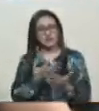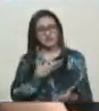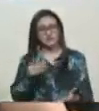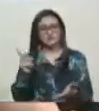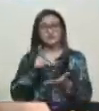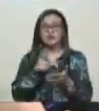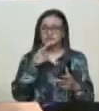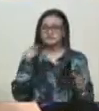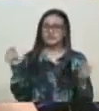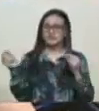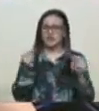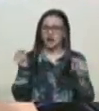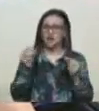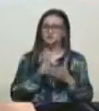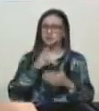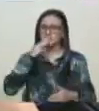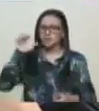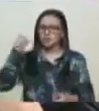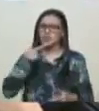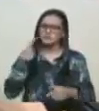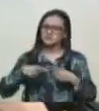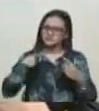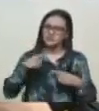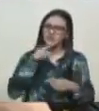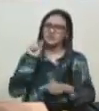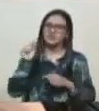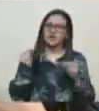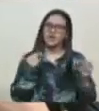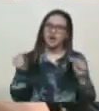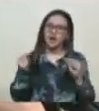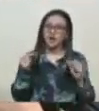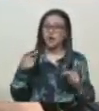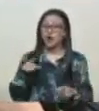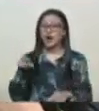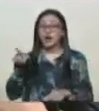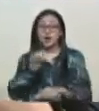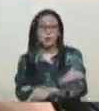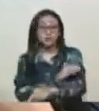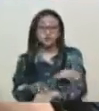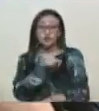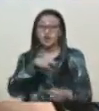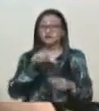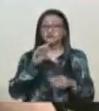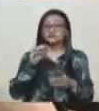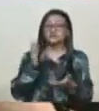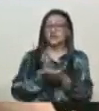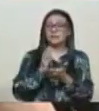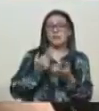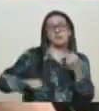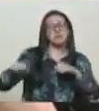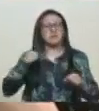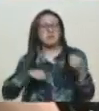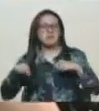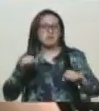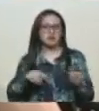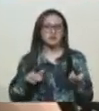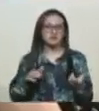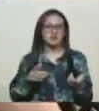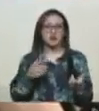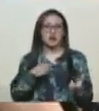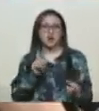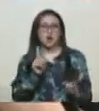al diálogo. Quienes se paran y se levantan como unos niños malcriados de la gente de la oposición. Ahí están diciendo ahorita que no están en